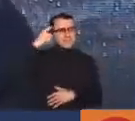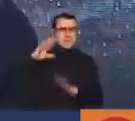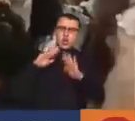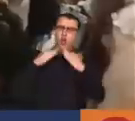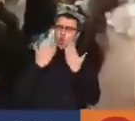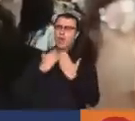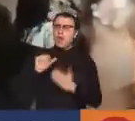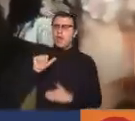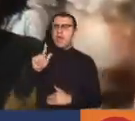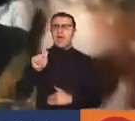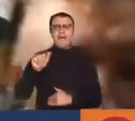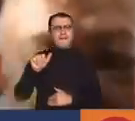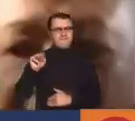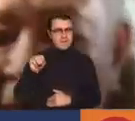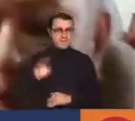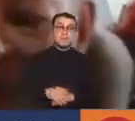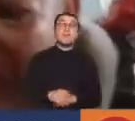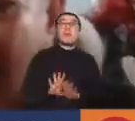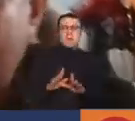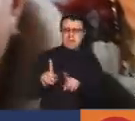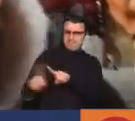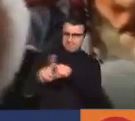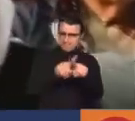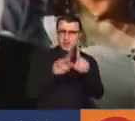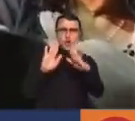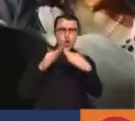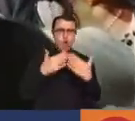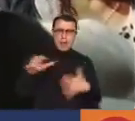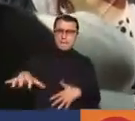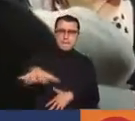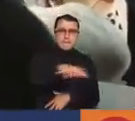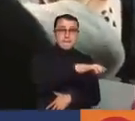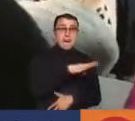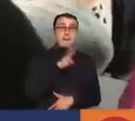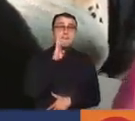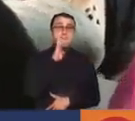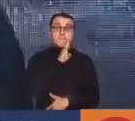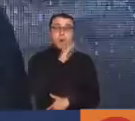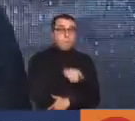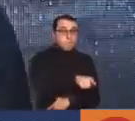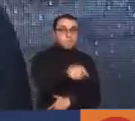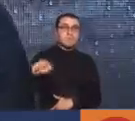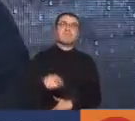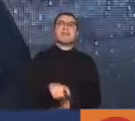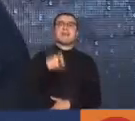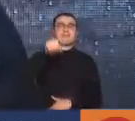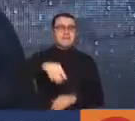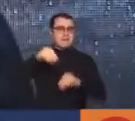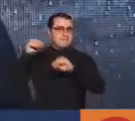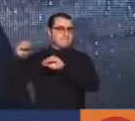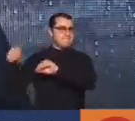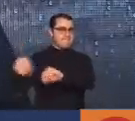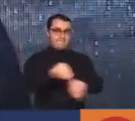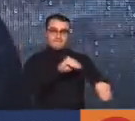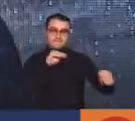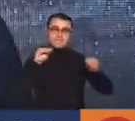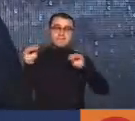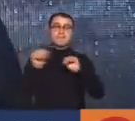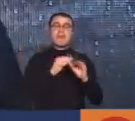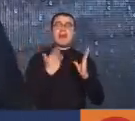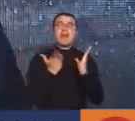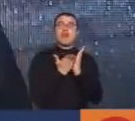Cafam, pero todos los colegios de Bosa deben tener el componente de